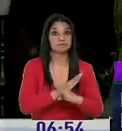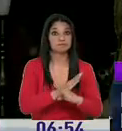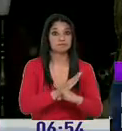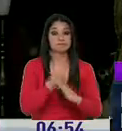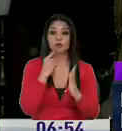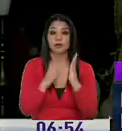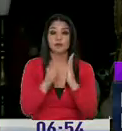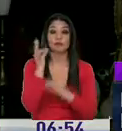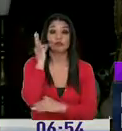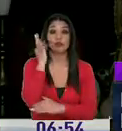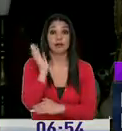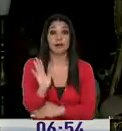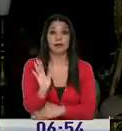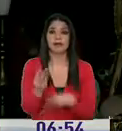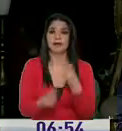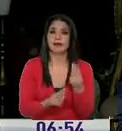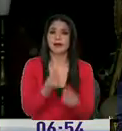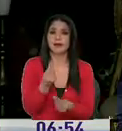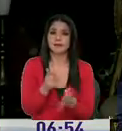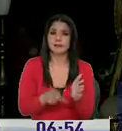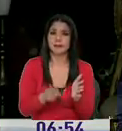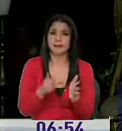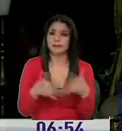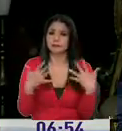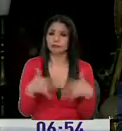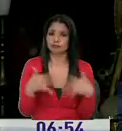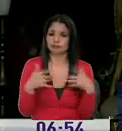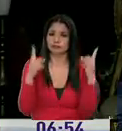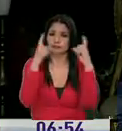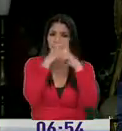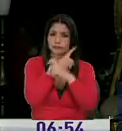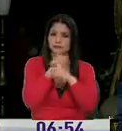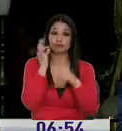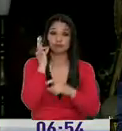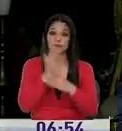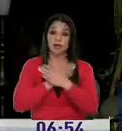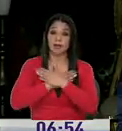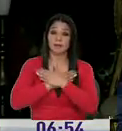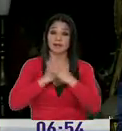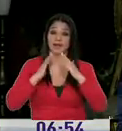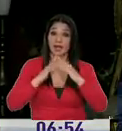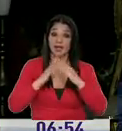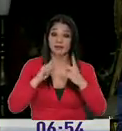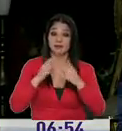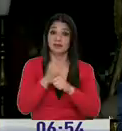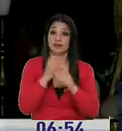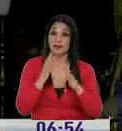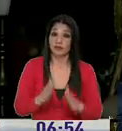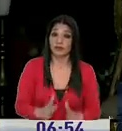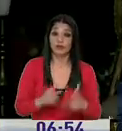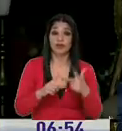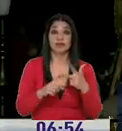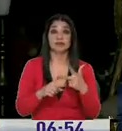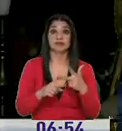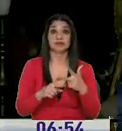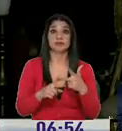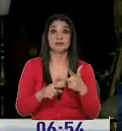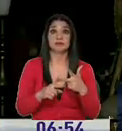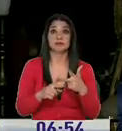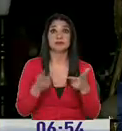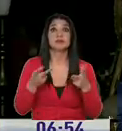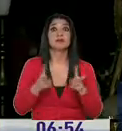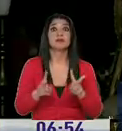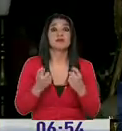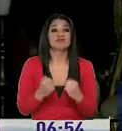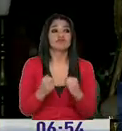siendo mujeres al mismo tiempo amas de casa al mismo tiempo de trabajadoras al mismo tiempo intentando